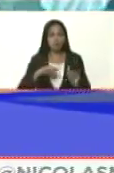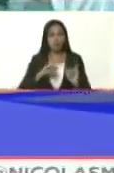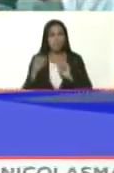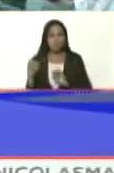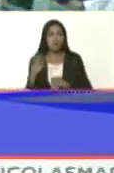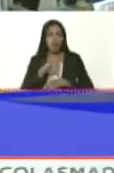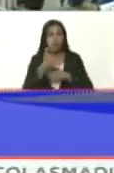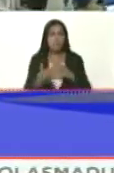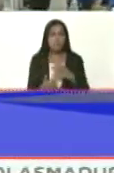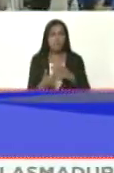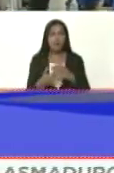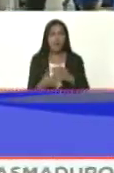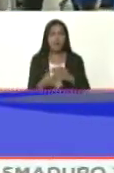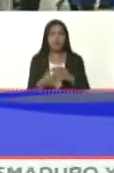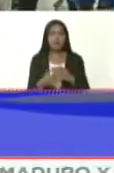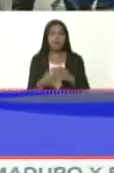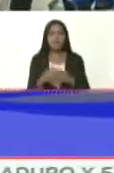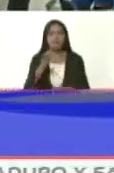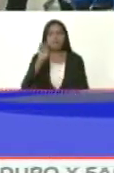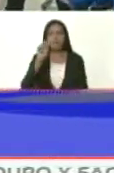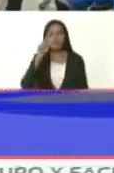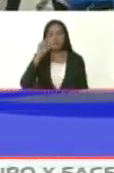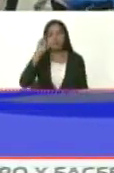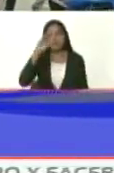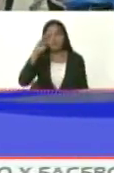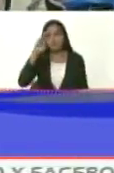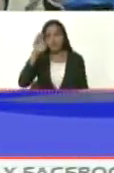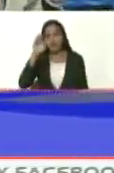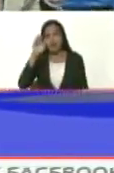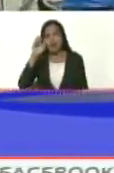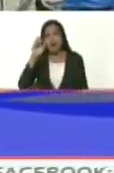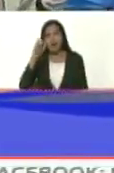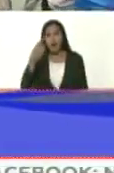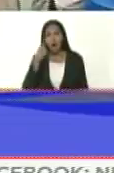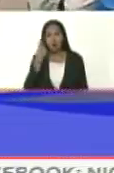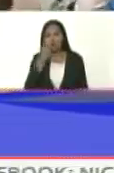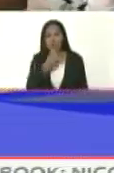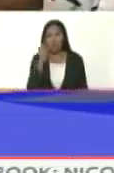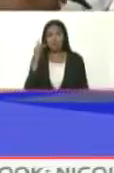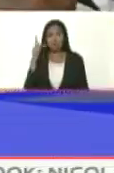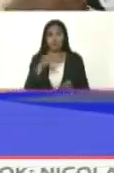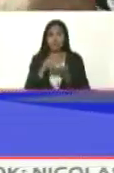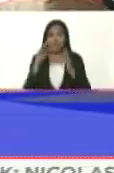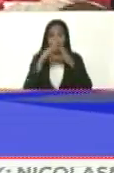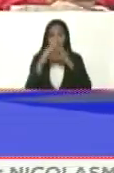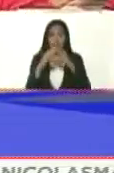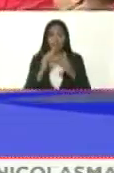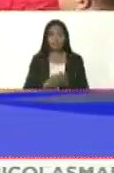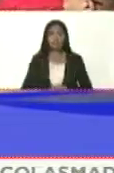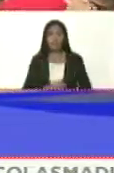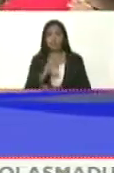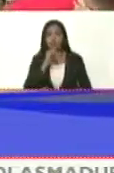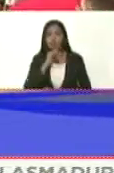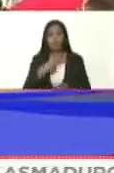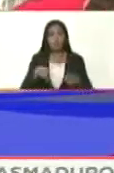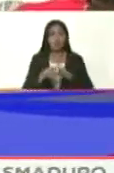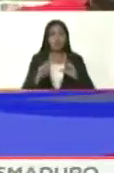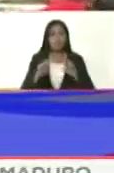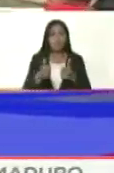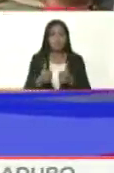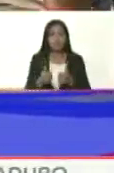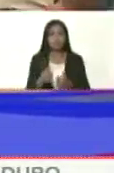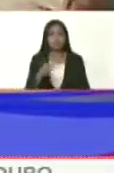el plan Fibra Óptica Llega al Hogar. Y así lo anuncio. Anuncio el inicio del